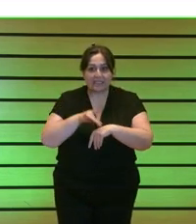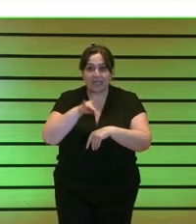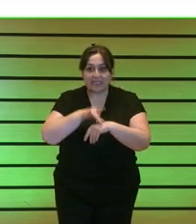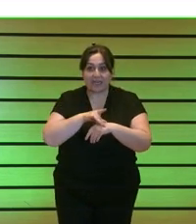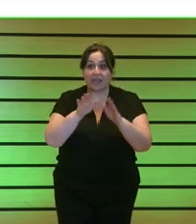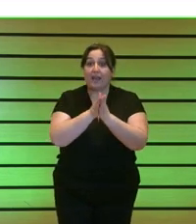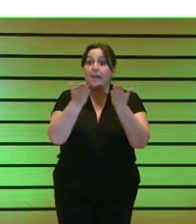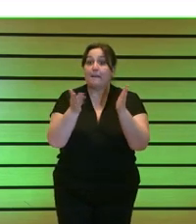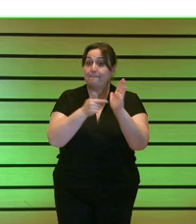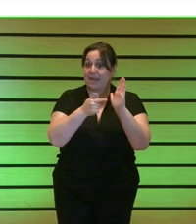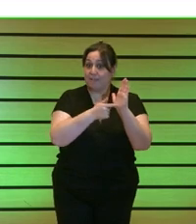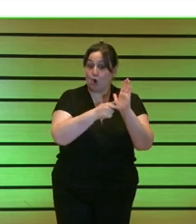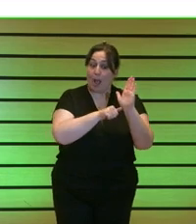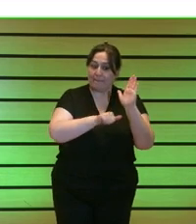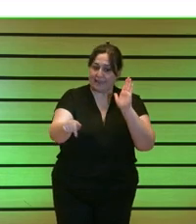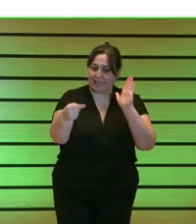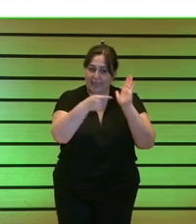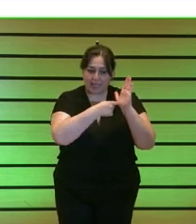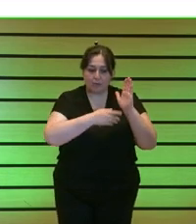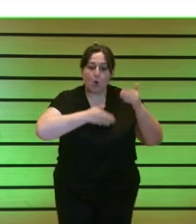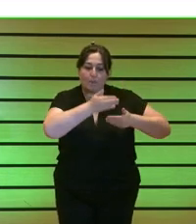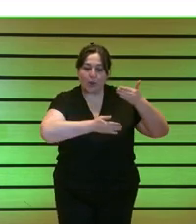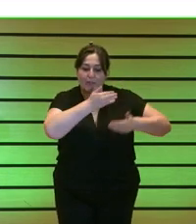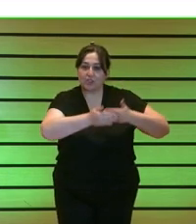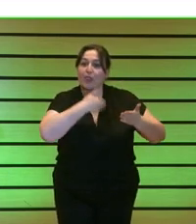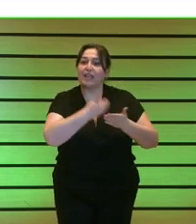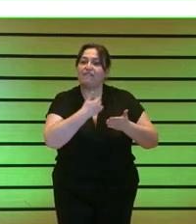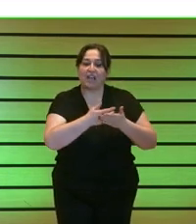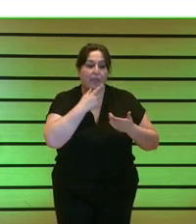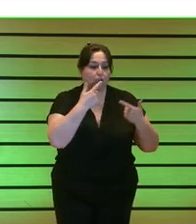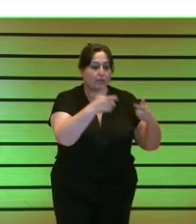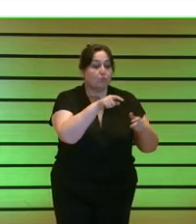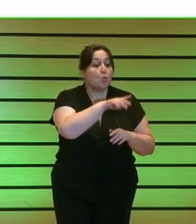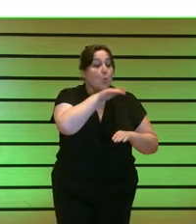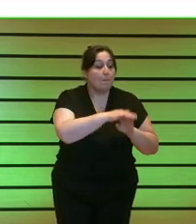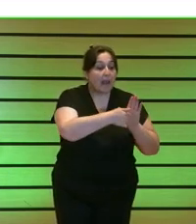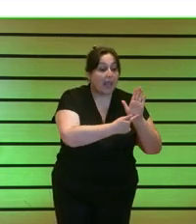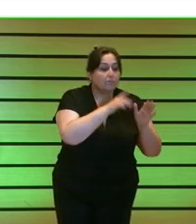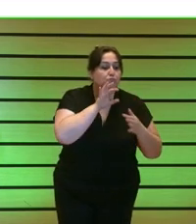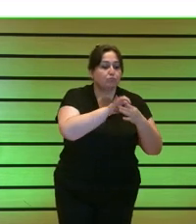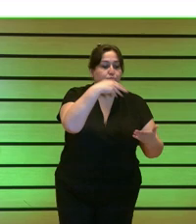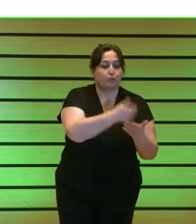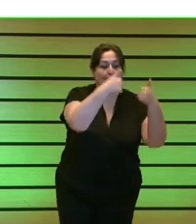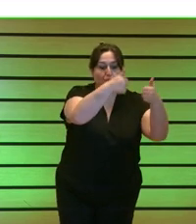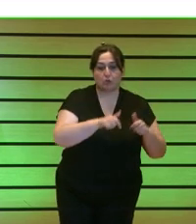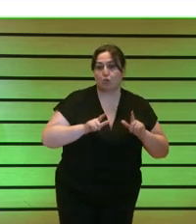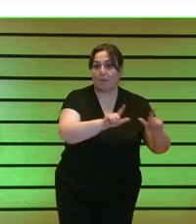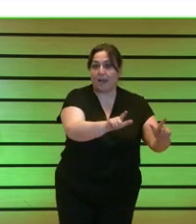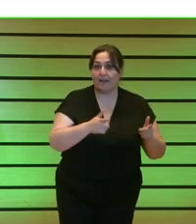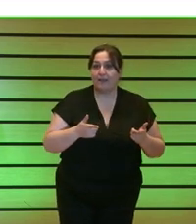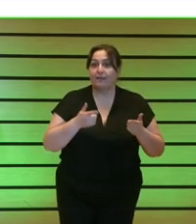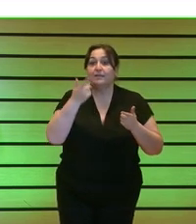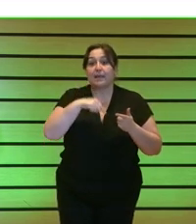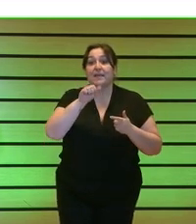de buenas prácticas un proceso de certificación de las unidades que cumplen con esas buenas prácticas junto a enor y hemos